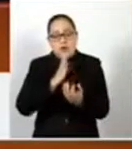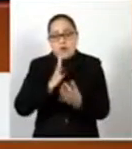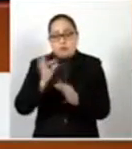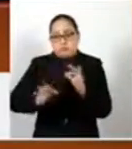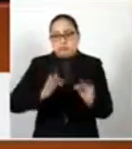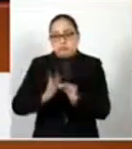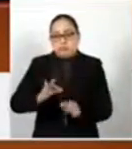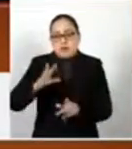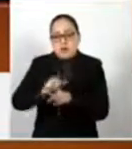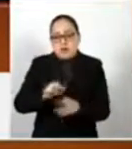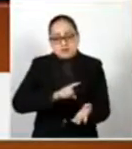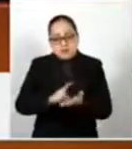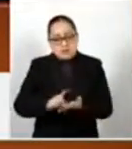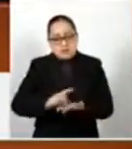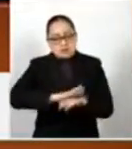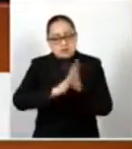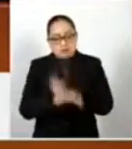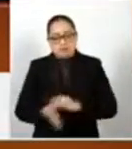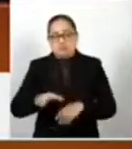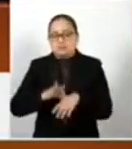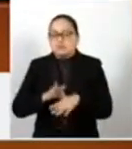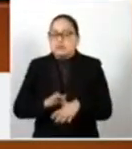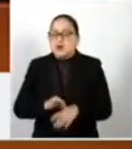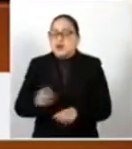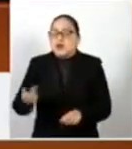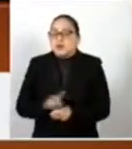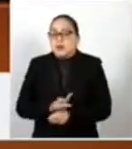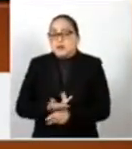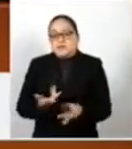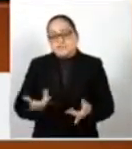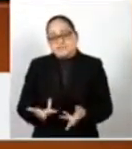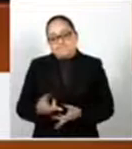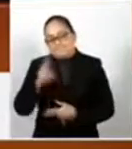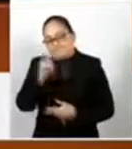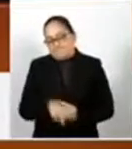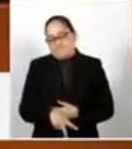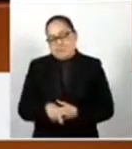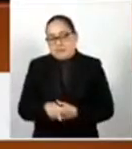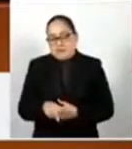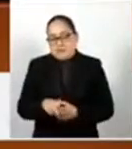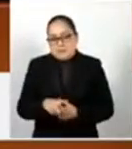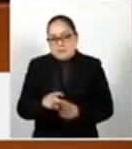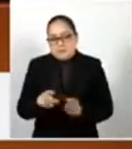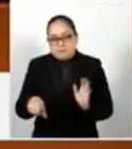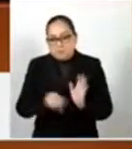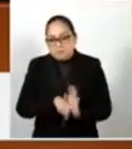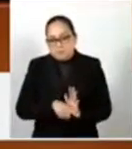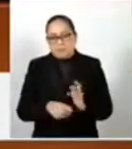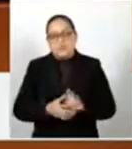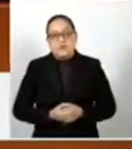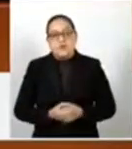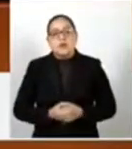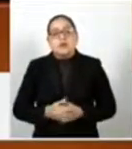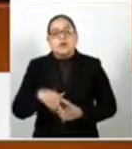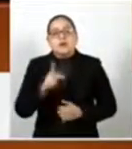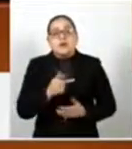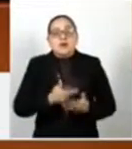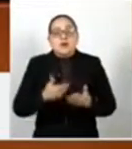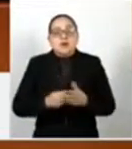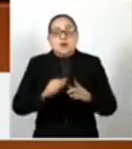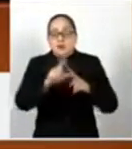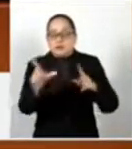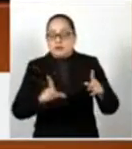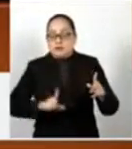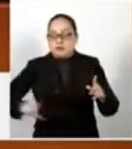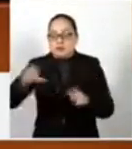este derecho, en los hechos simplemente es nugatorio. A lo largo de nuestro país, las y los